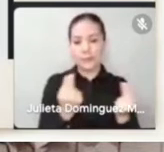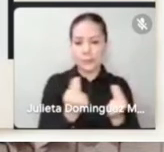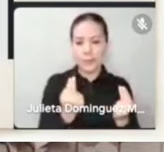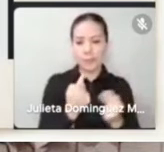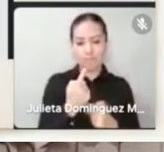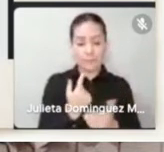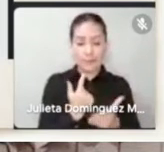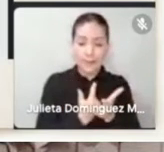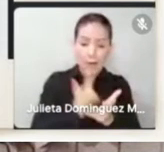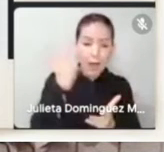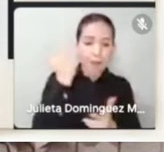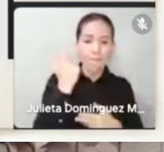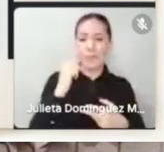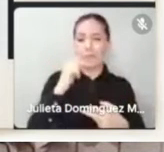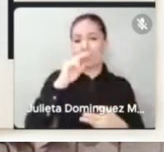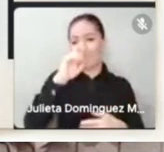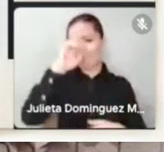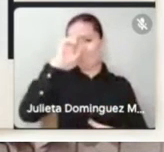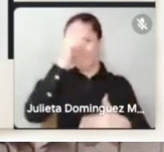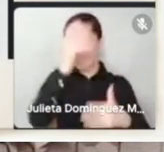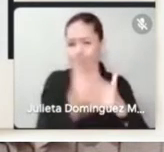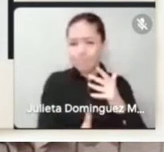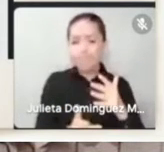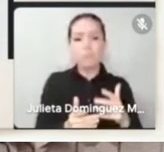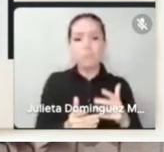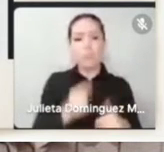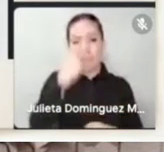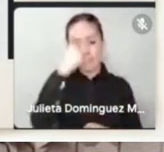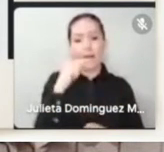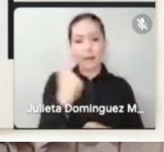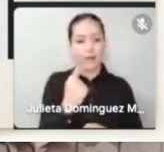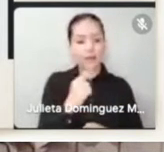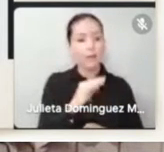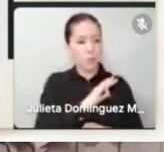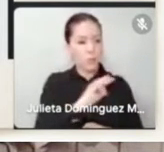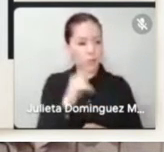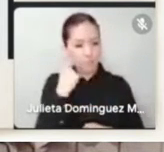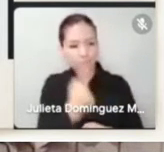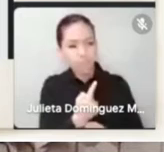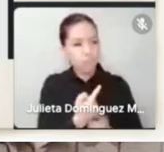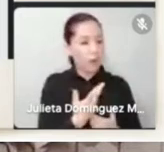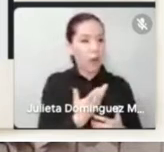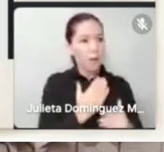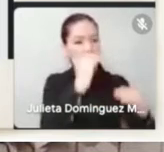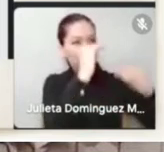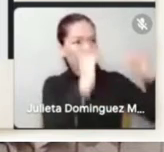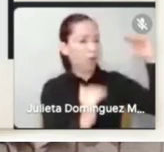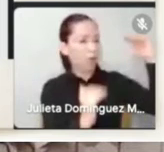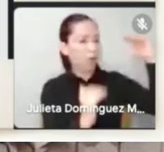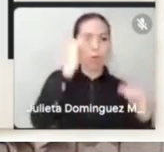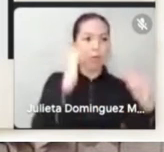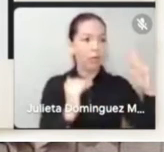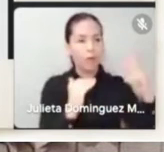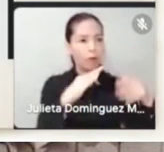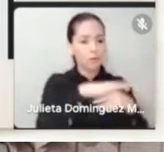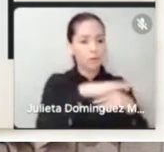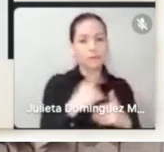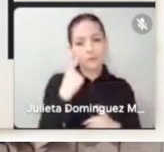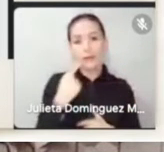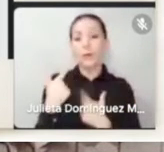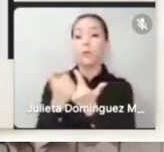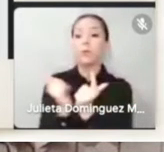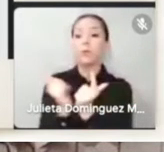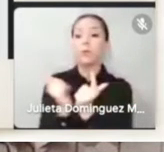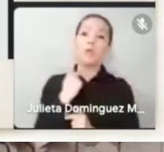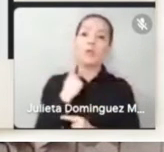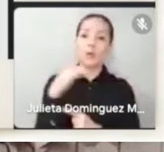violación grave, sistemática y determinante para el resultado de los comicios. Por otro lado, Morena argumentó que